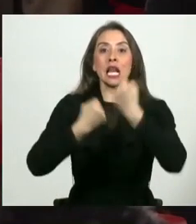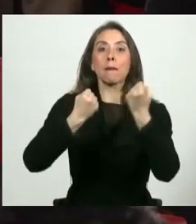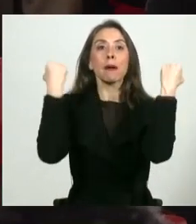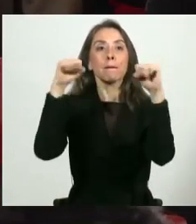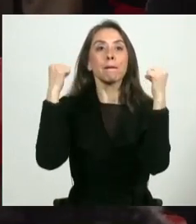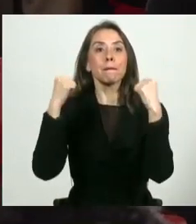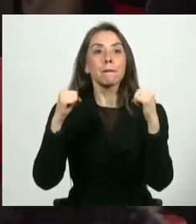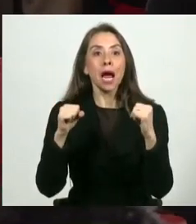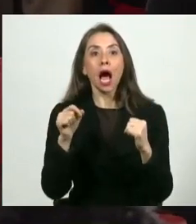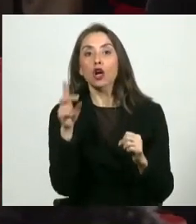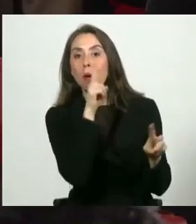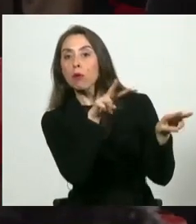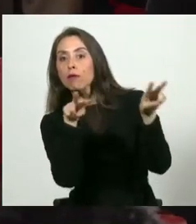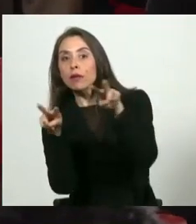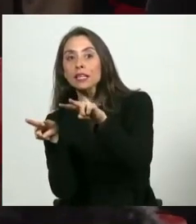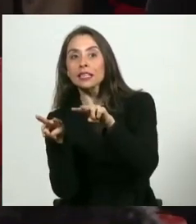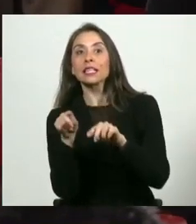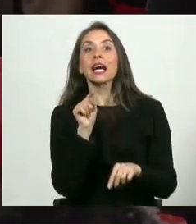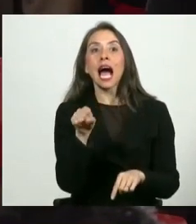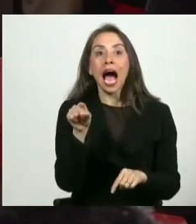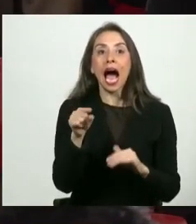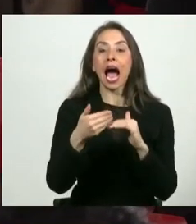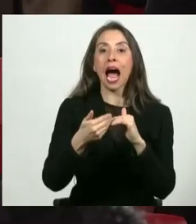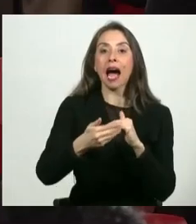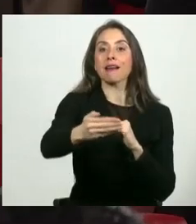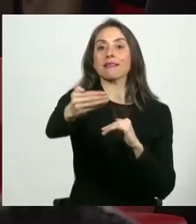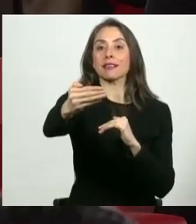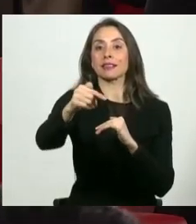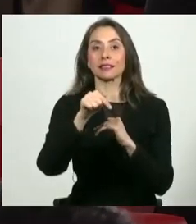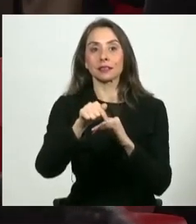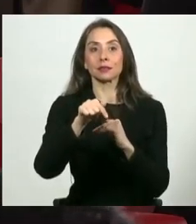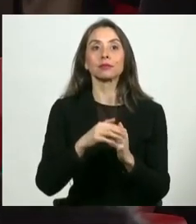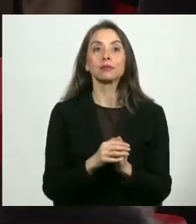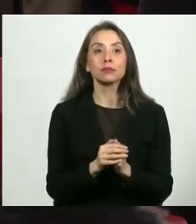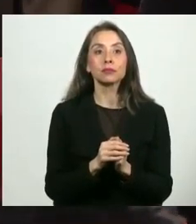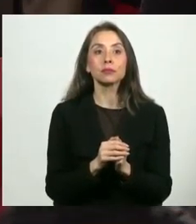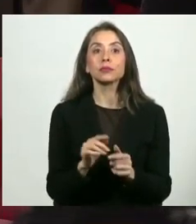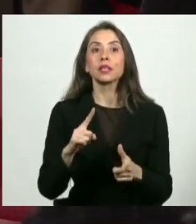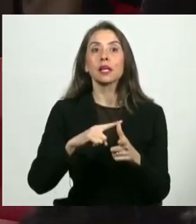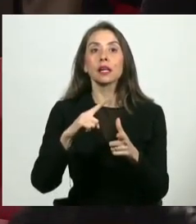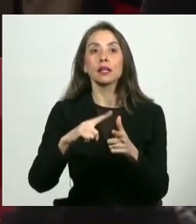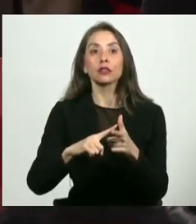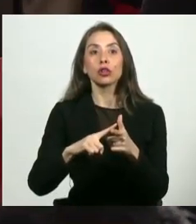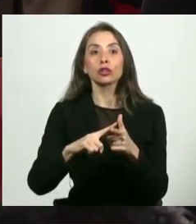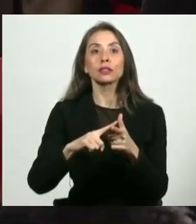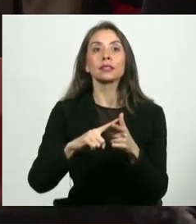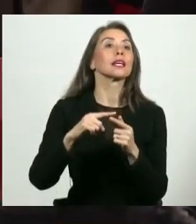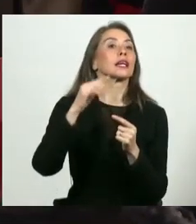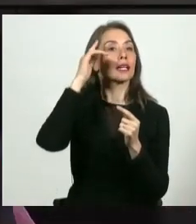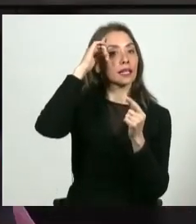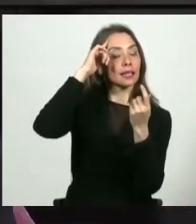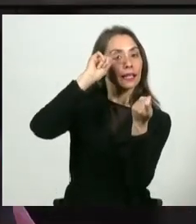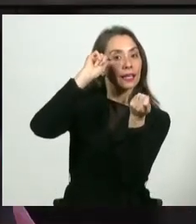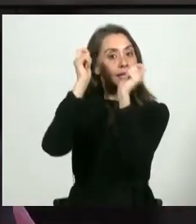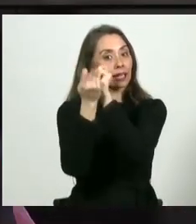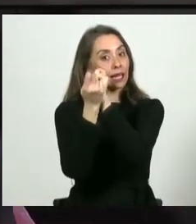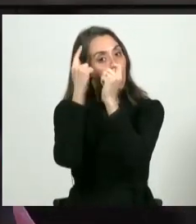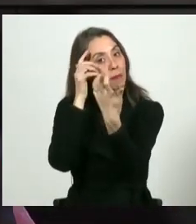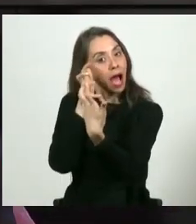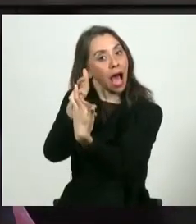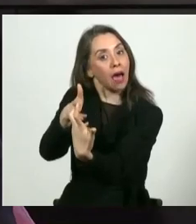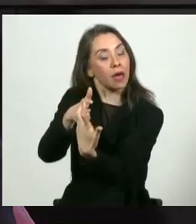funciona, supervisemos 3 meses, que definitivamente están trabajando. Entonces tienen que adaptarse, abrir la mente.